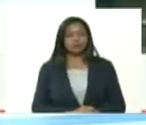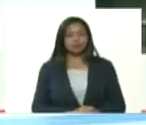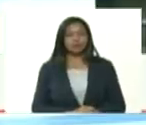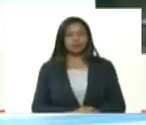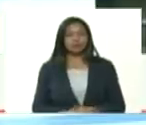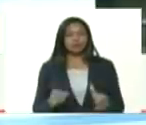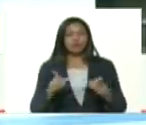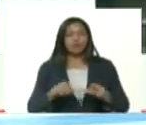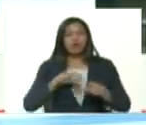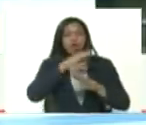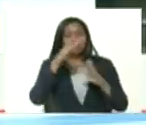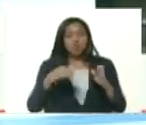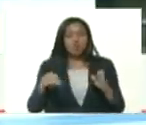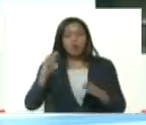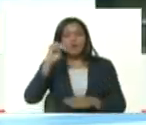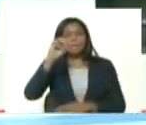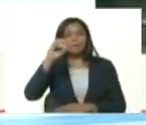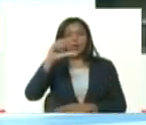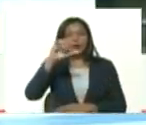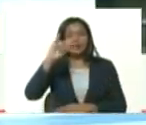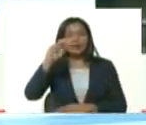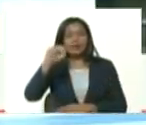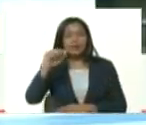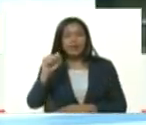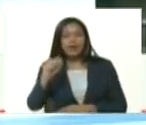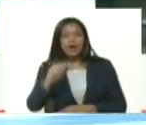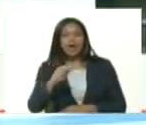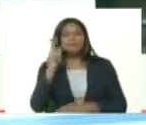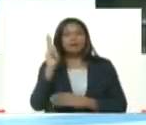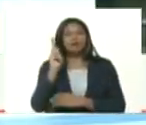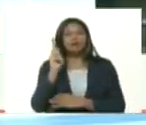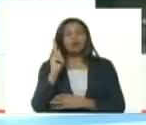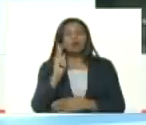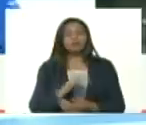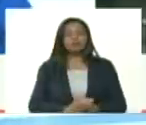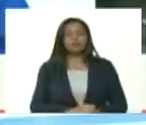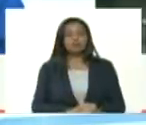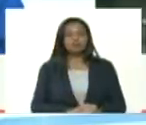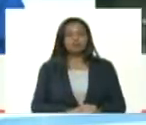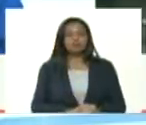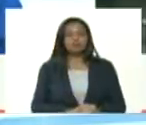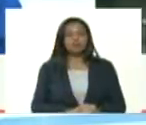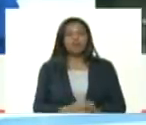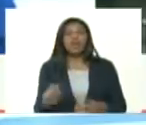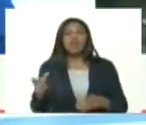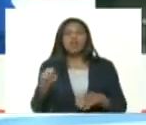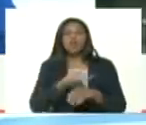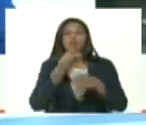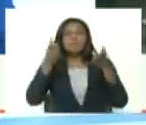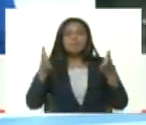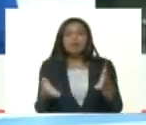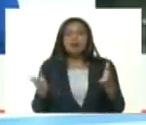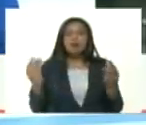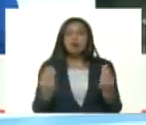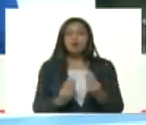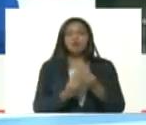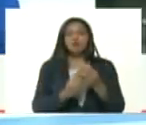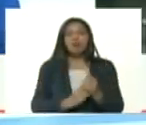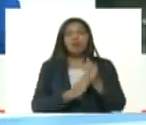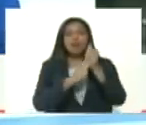sector de la Curva de Molina, parroquia Venancio Pulgar. Allá está el gobernador, este líder